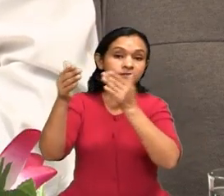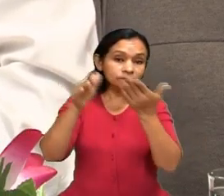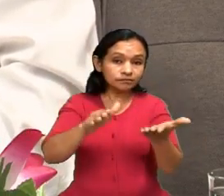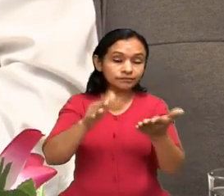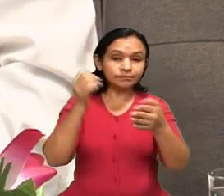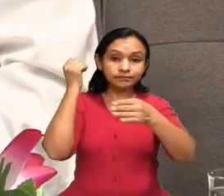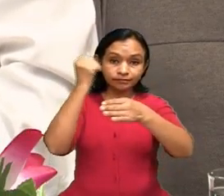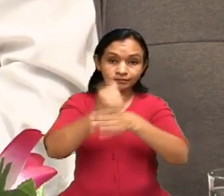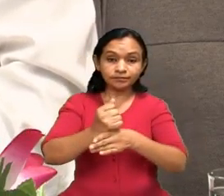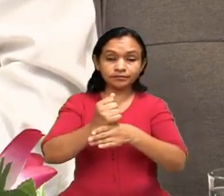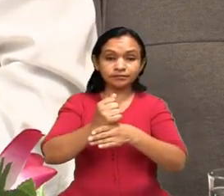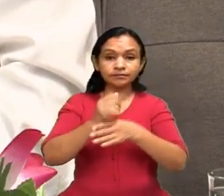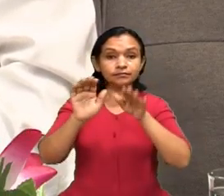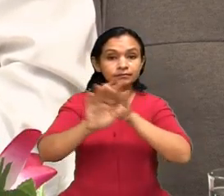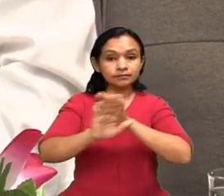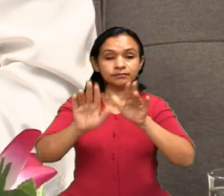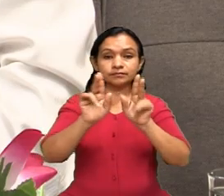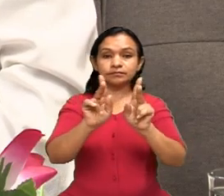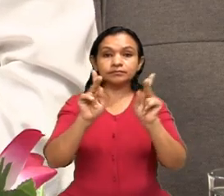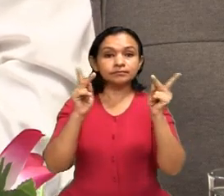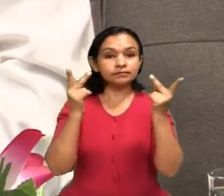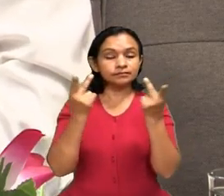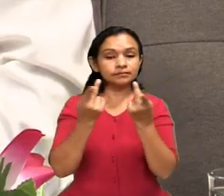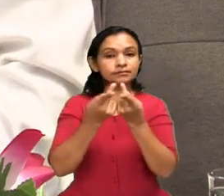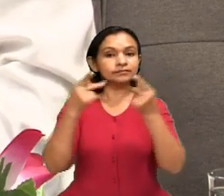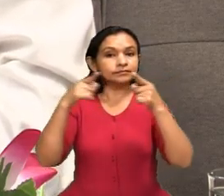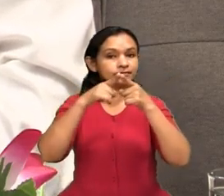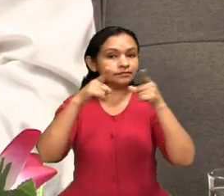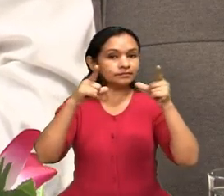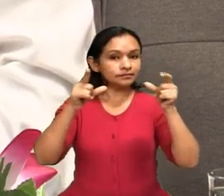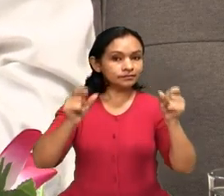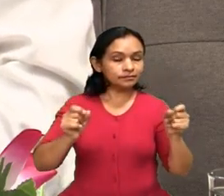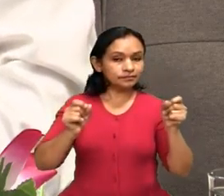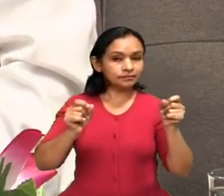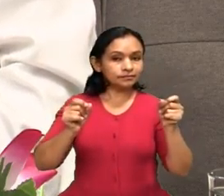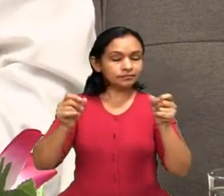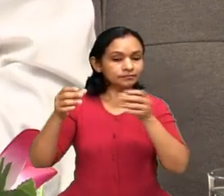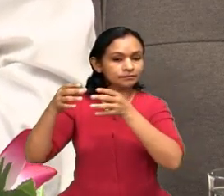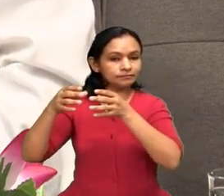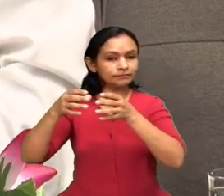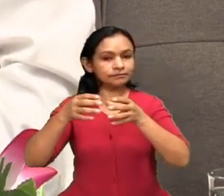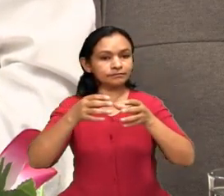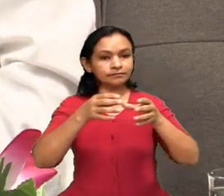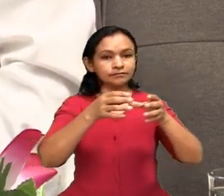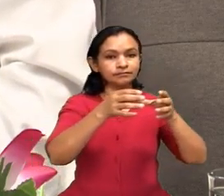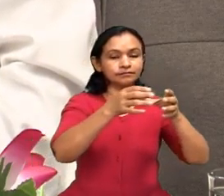De allí el pueblo de Managua irá a la